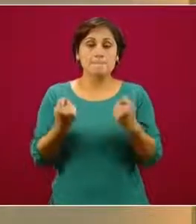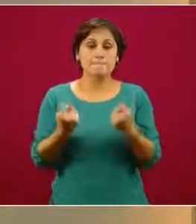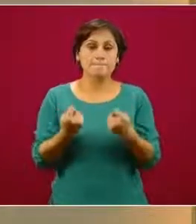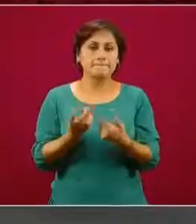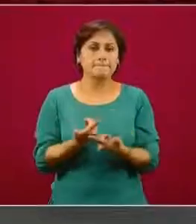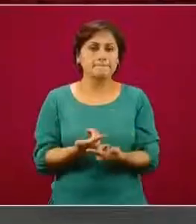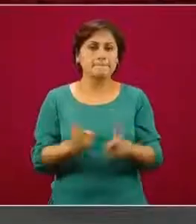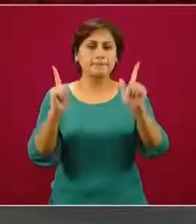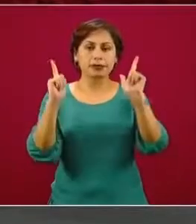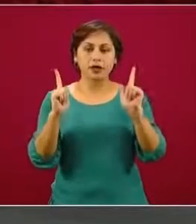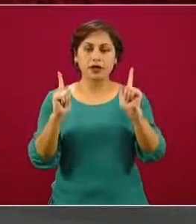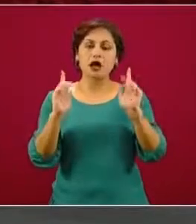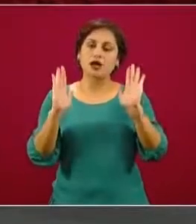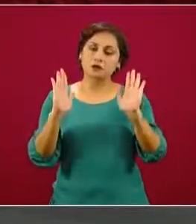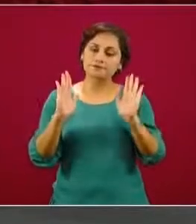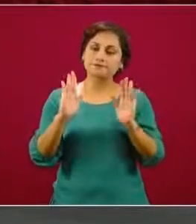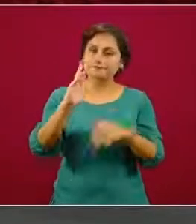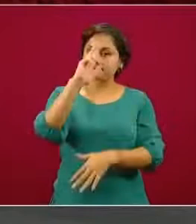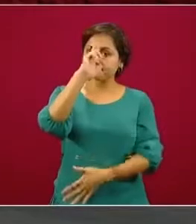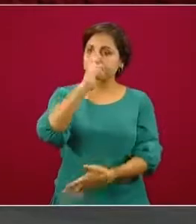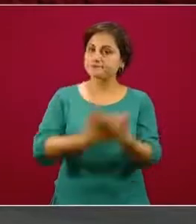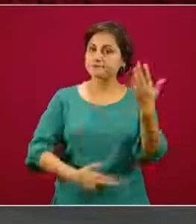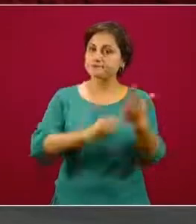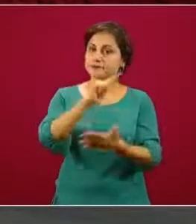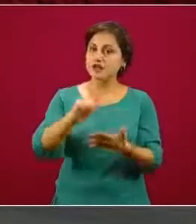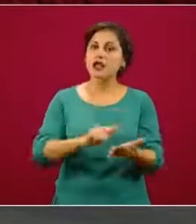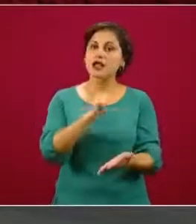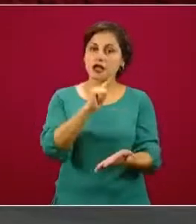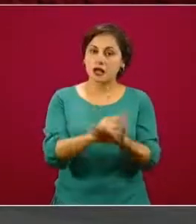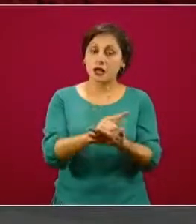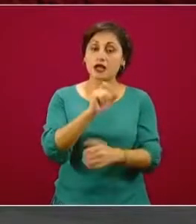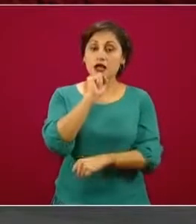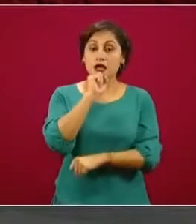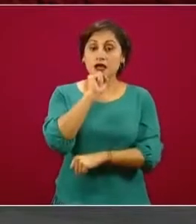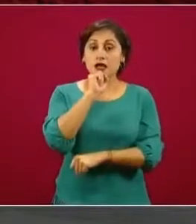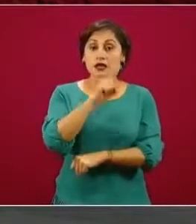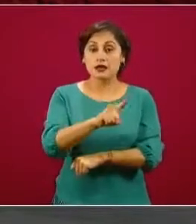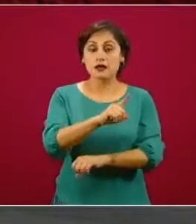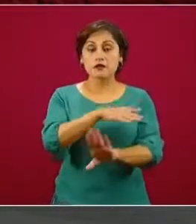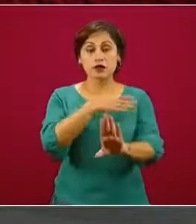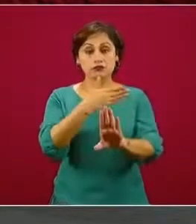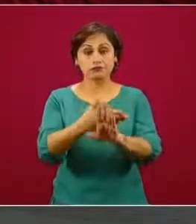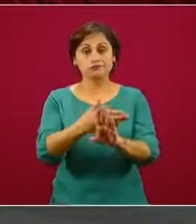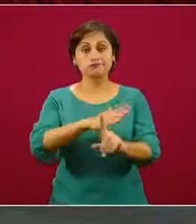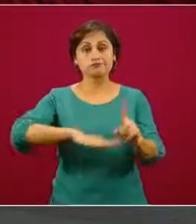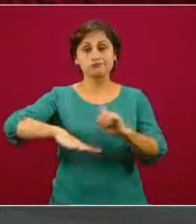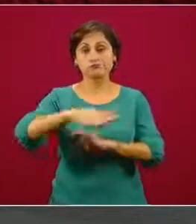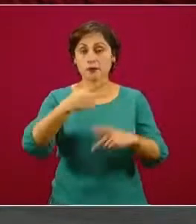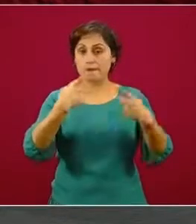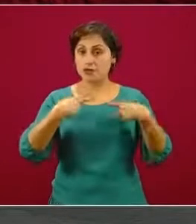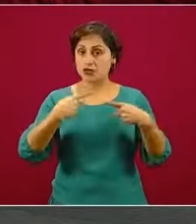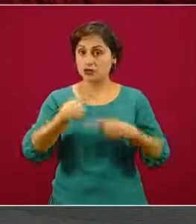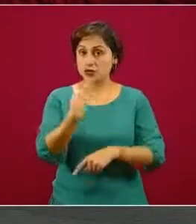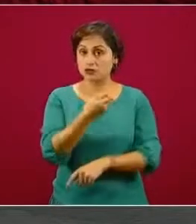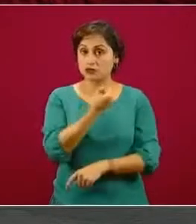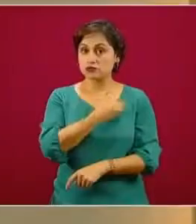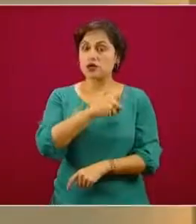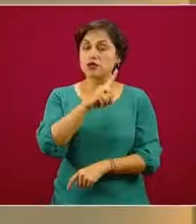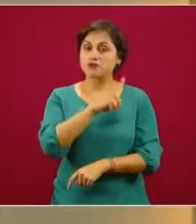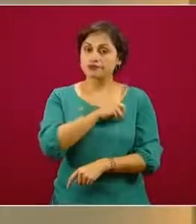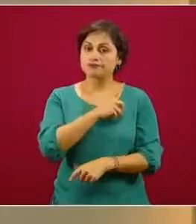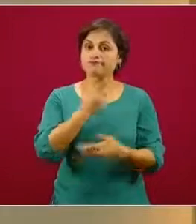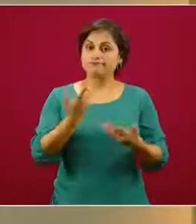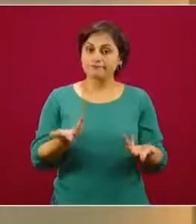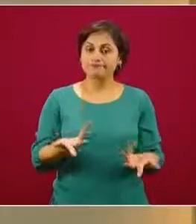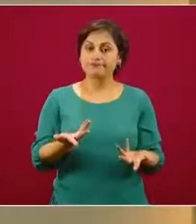y además cometiendo un acto muy perjudicial para la salud pública, que en su momento se verá manifiesto en